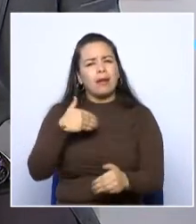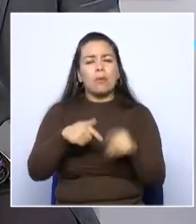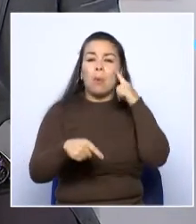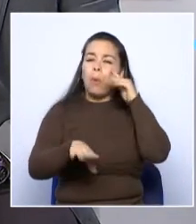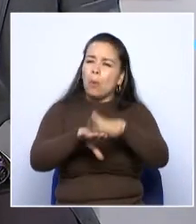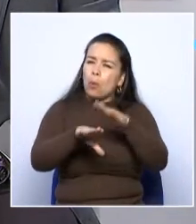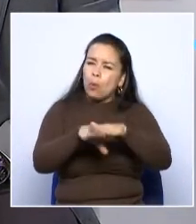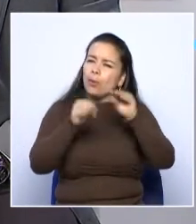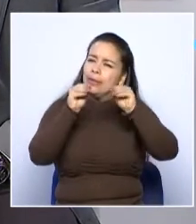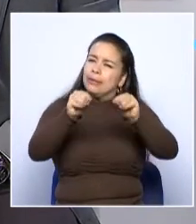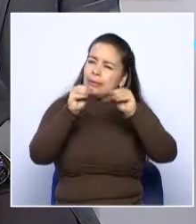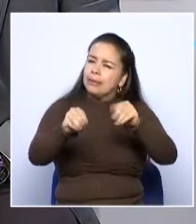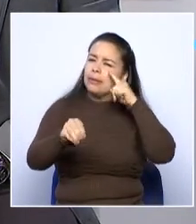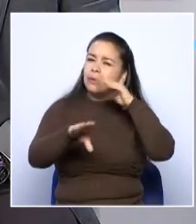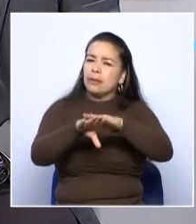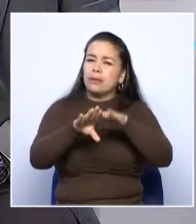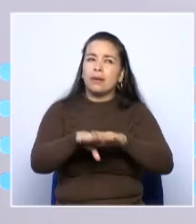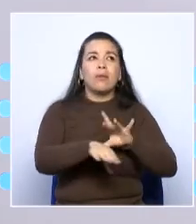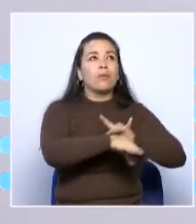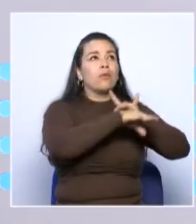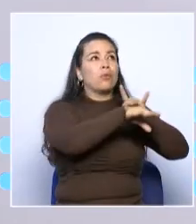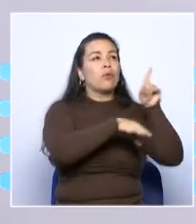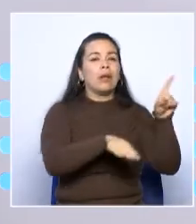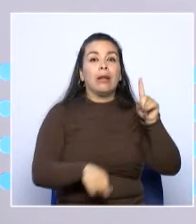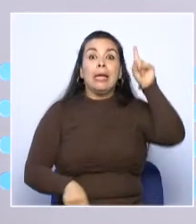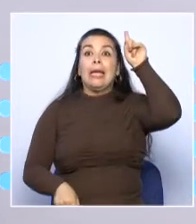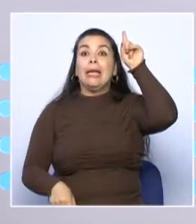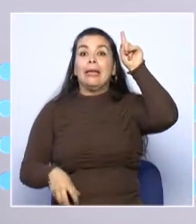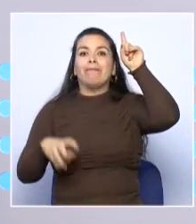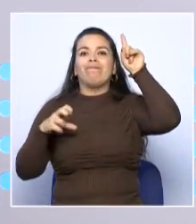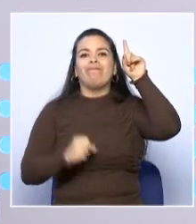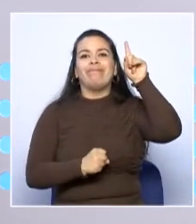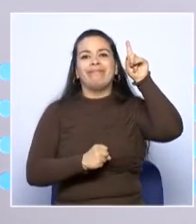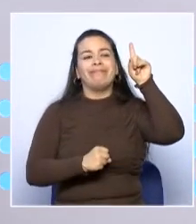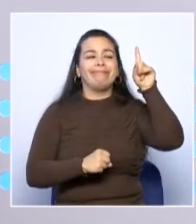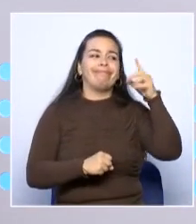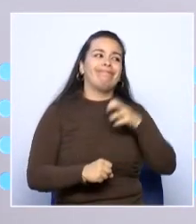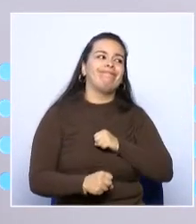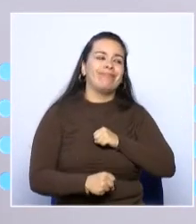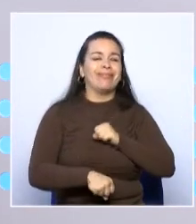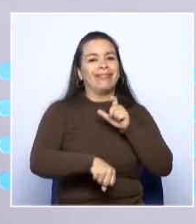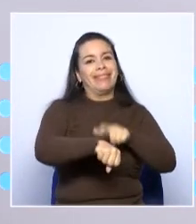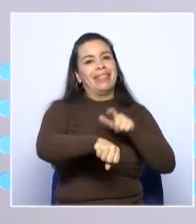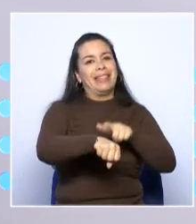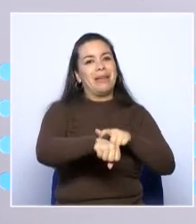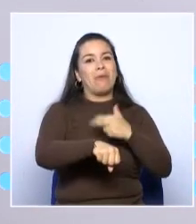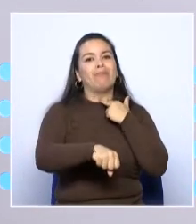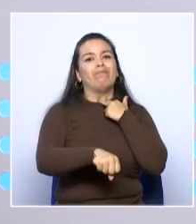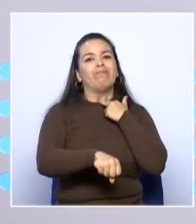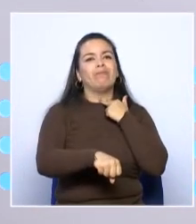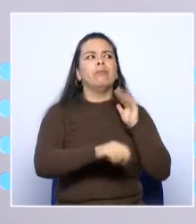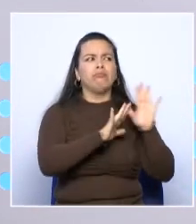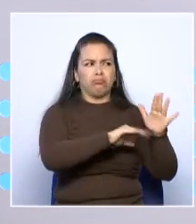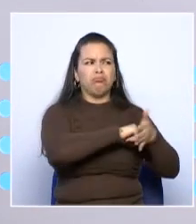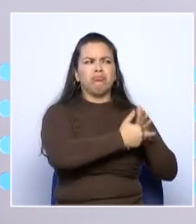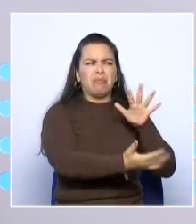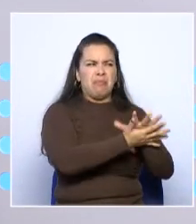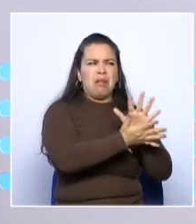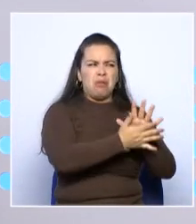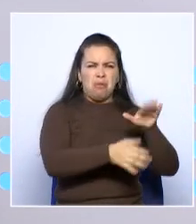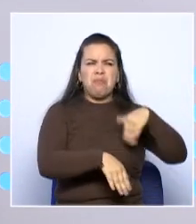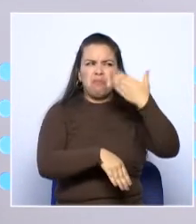educación. El doctor se quedó con el dedo levantado que iba a seguir hablando, pero infortunadamente el tiempo corre. Estaremos haciendo más